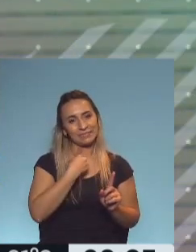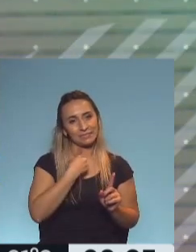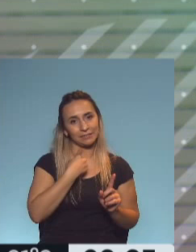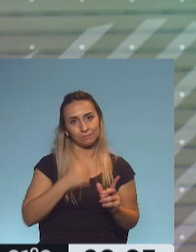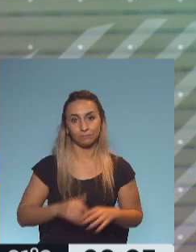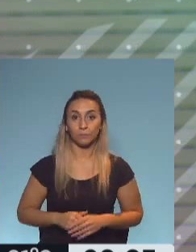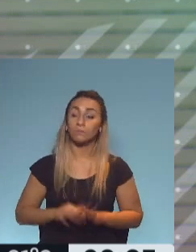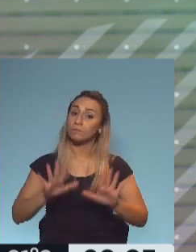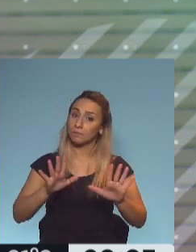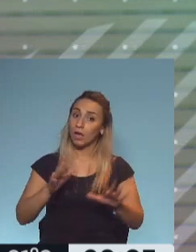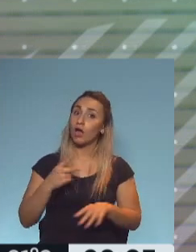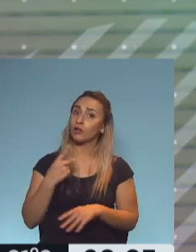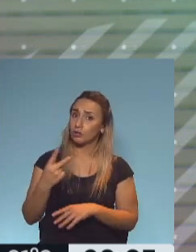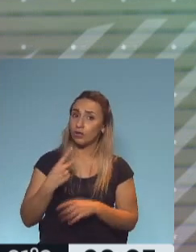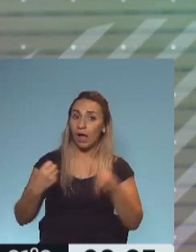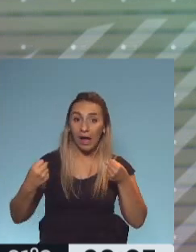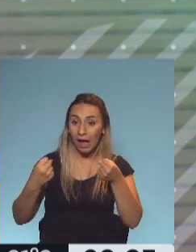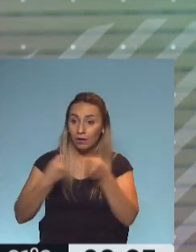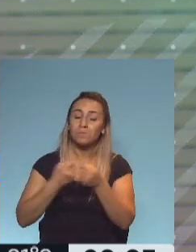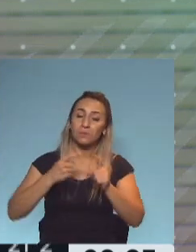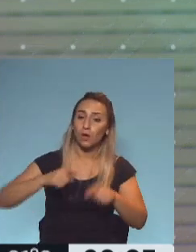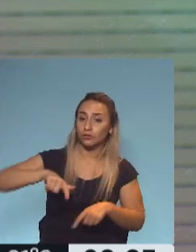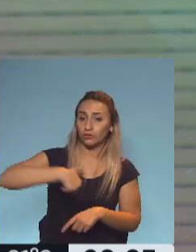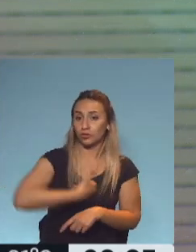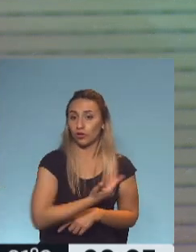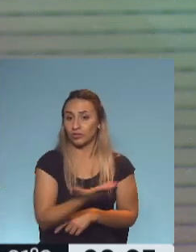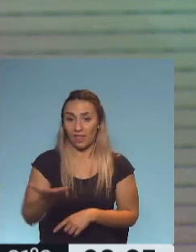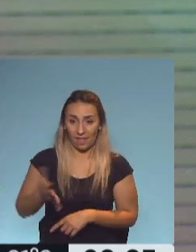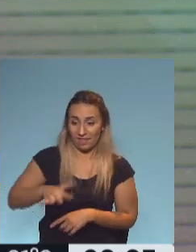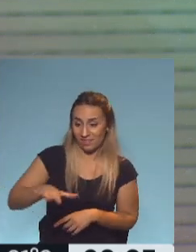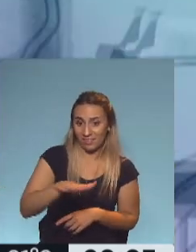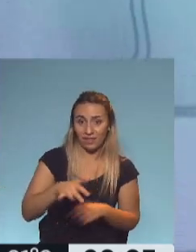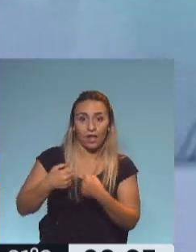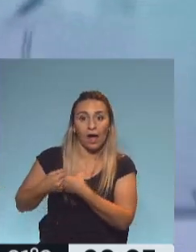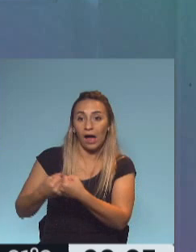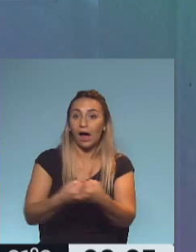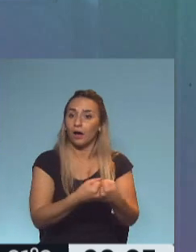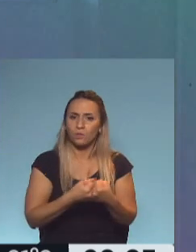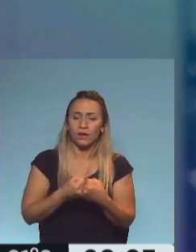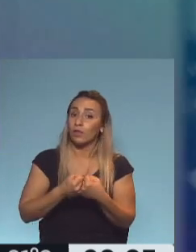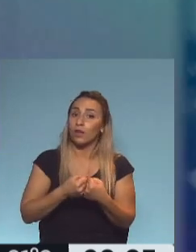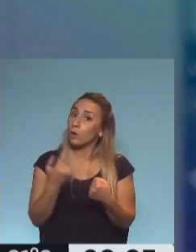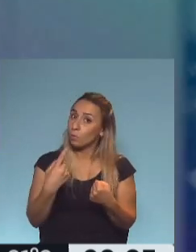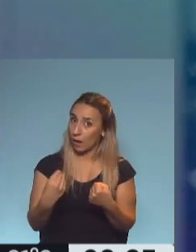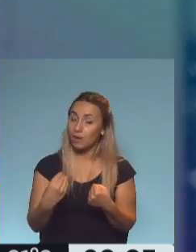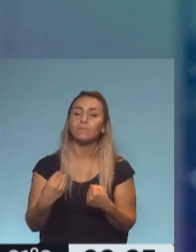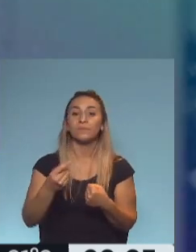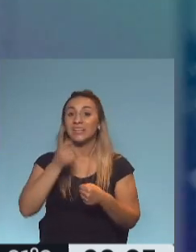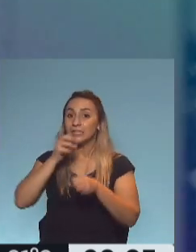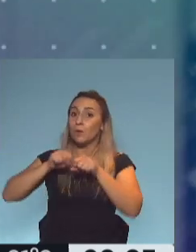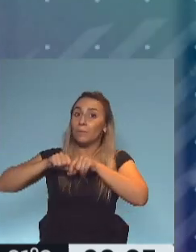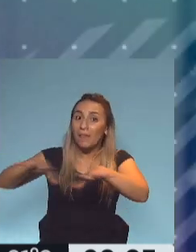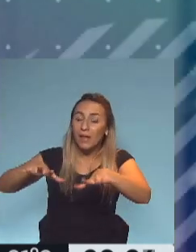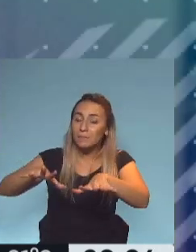Y un consenso que habíamos logrado como sociedad es que en la medida que la pandemia se agrave,